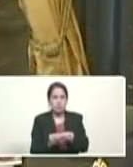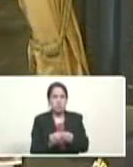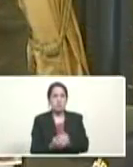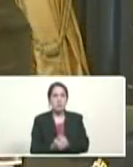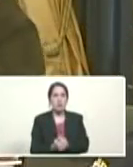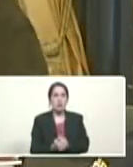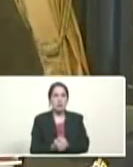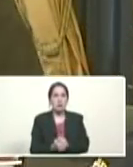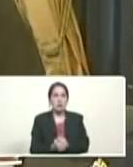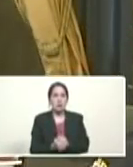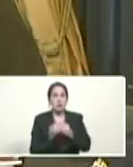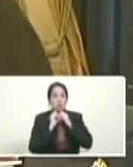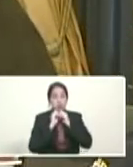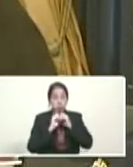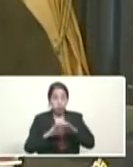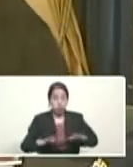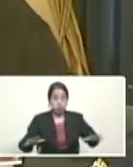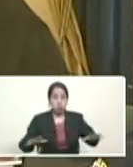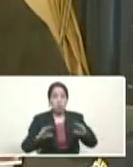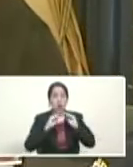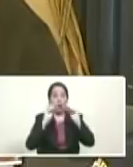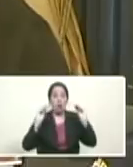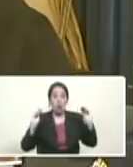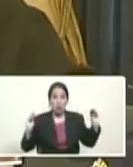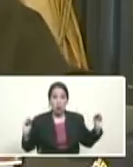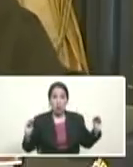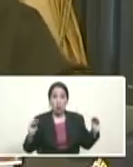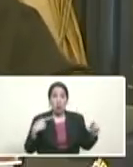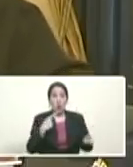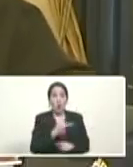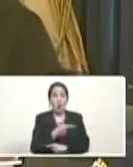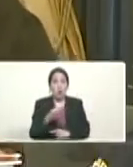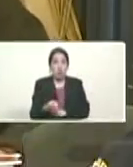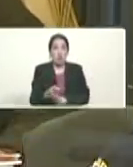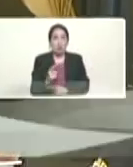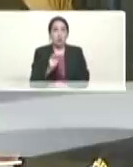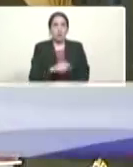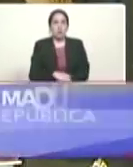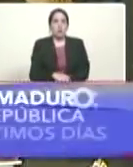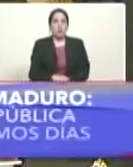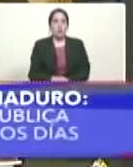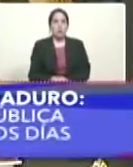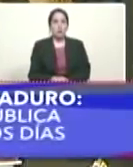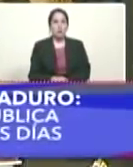y les van a hacer ordenados instruidos